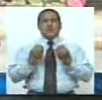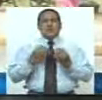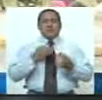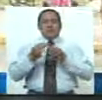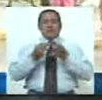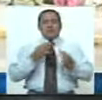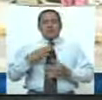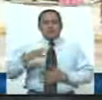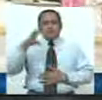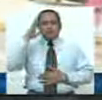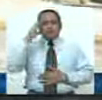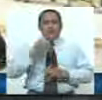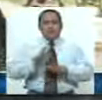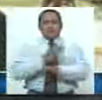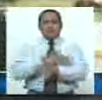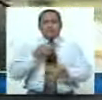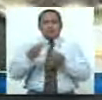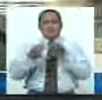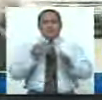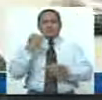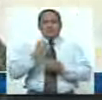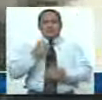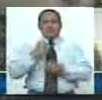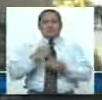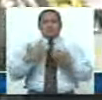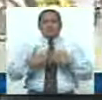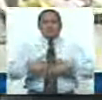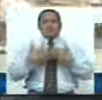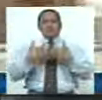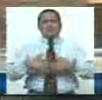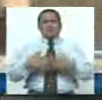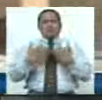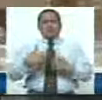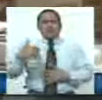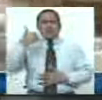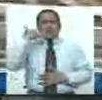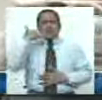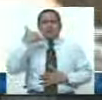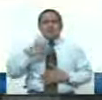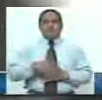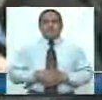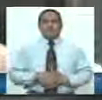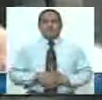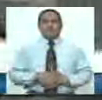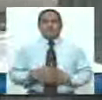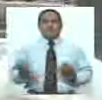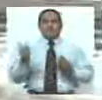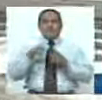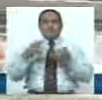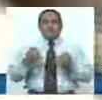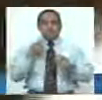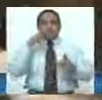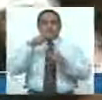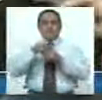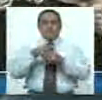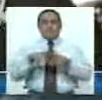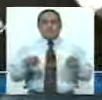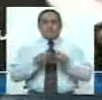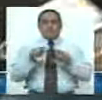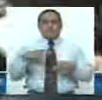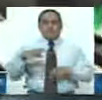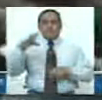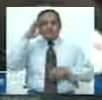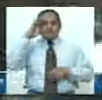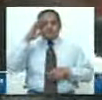según la policía, han dicho que trabajan para una empresa telefónica. Al momento de la intervención, la